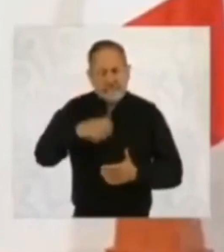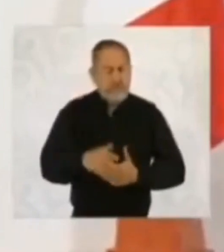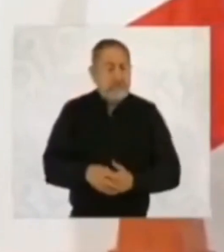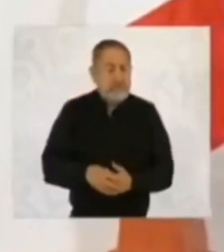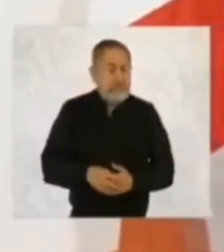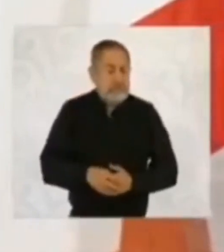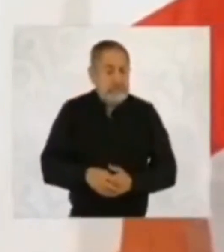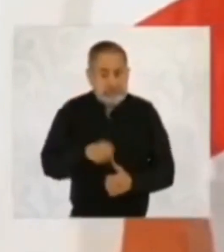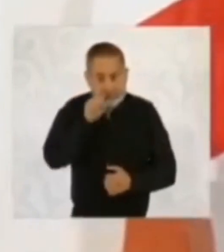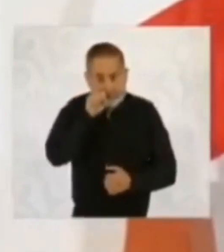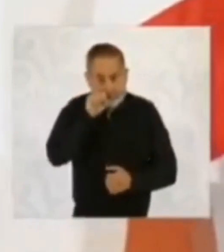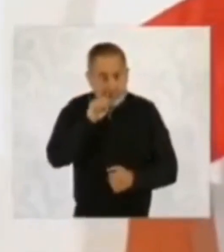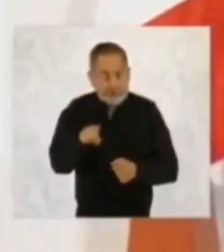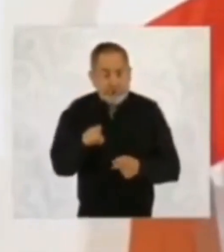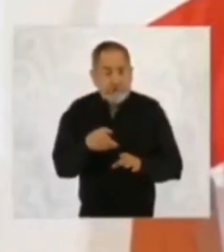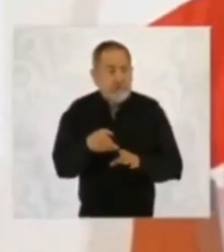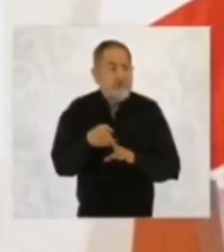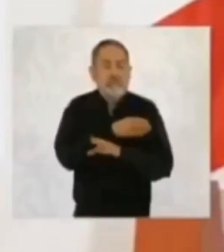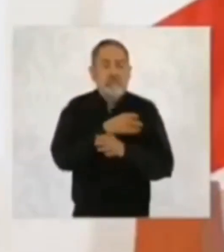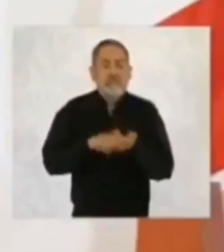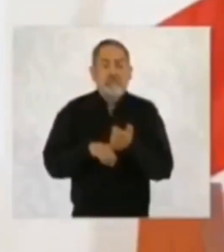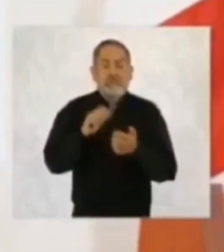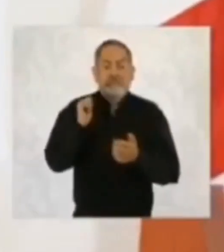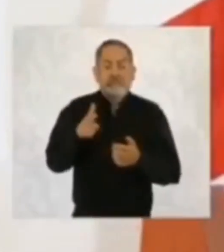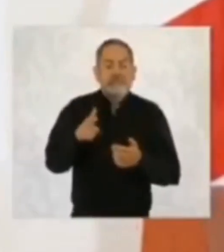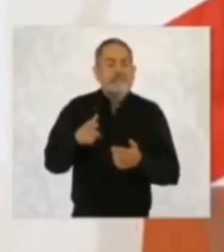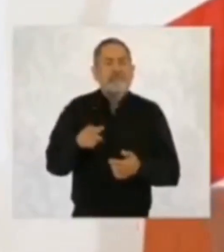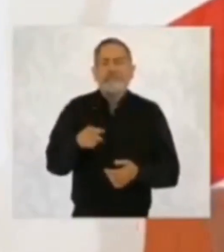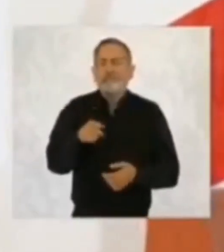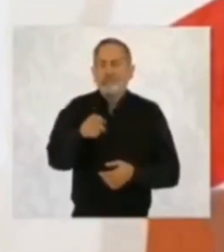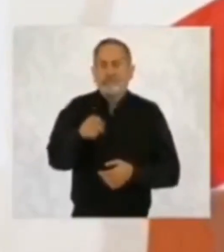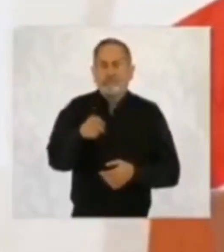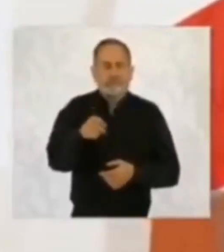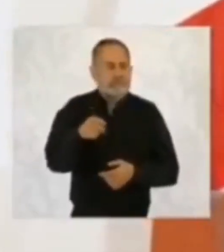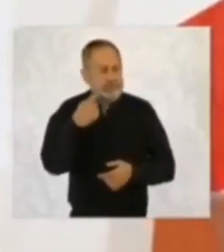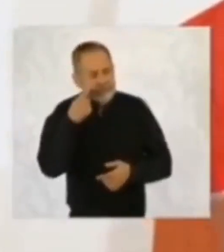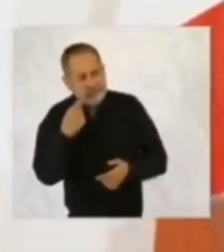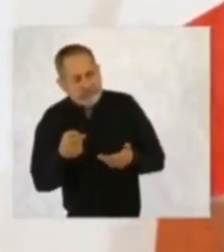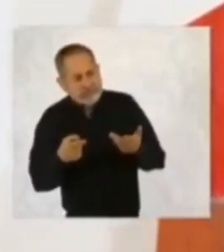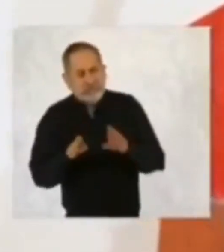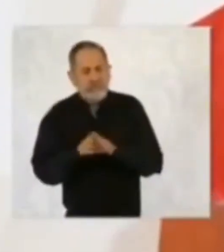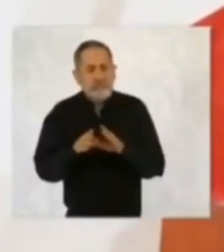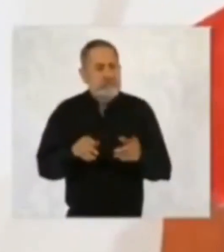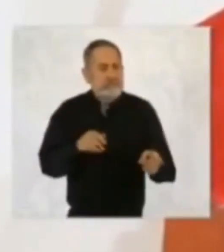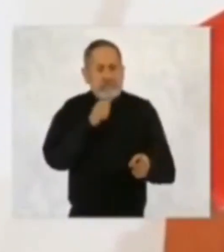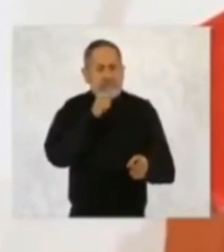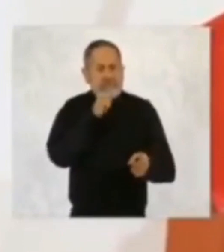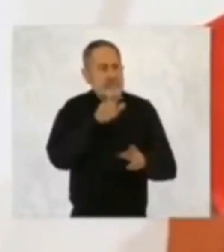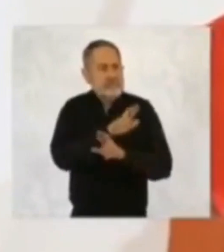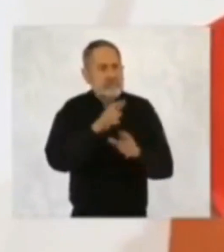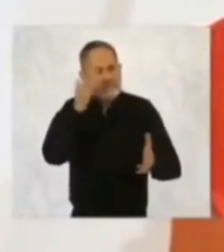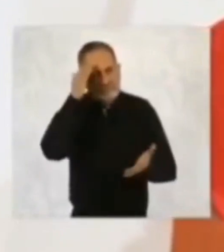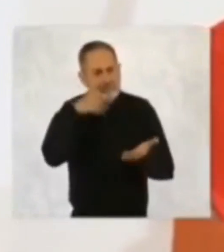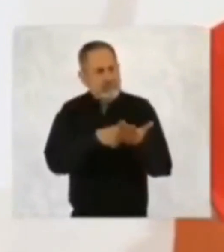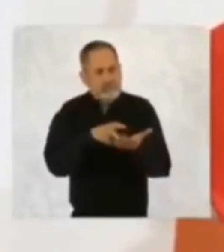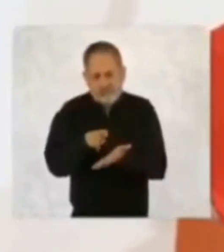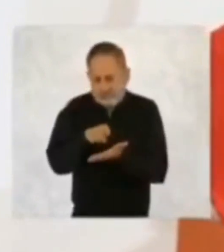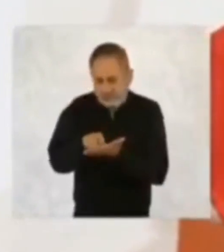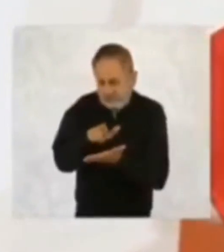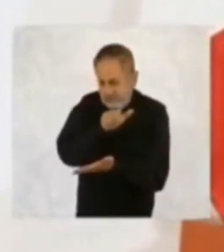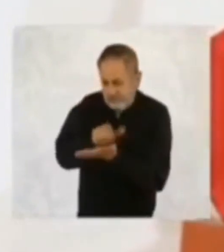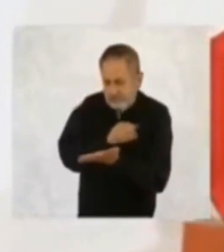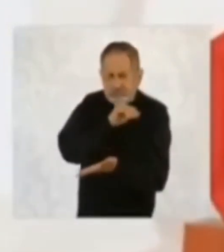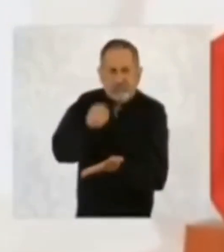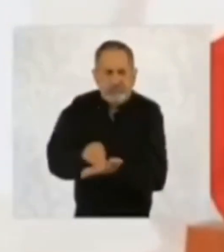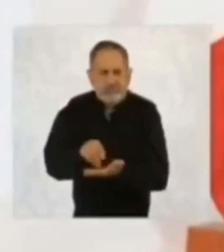quedó realmente en segundo término, ni siquiera se reconoció como tal en una modificación que